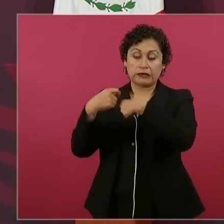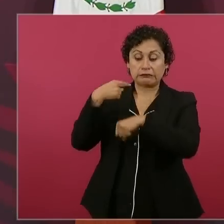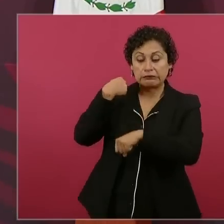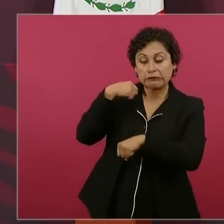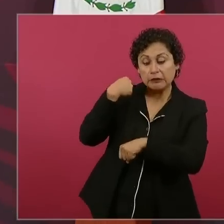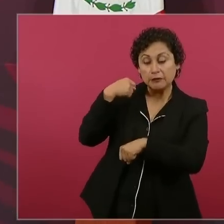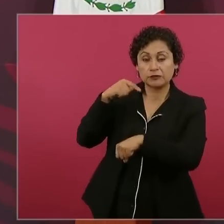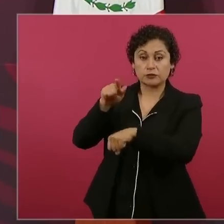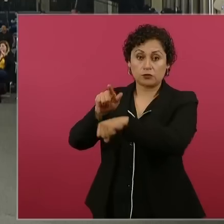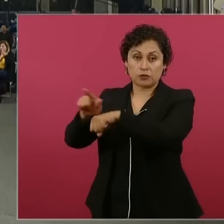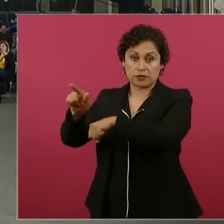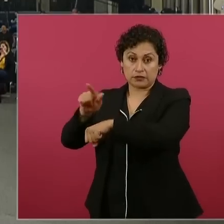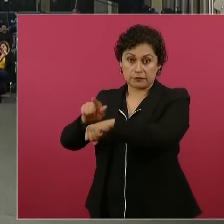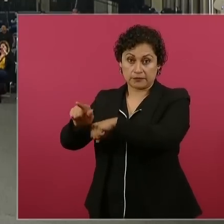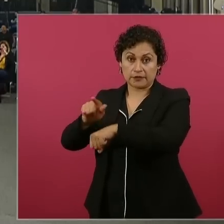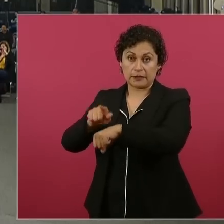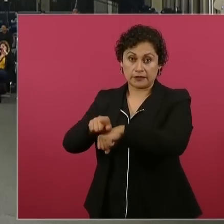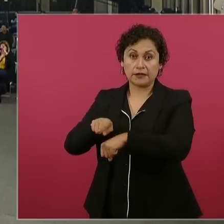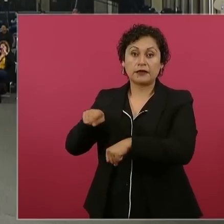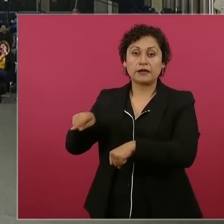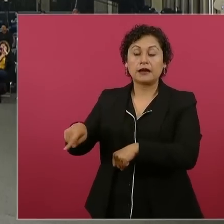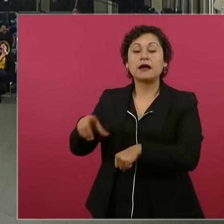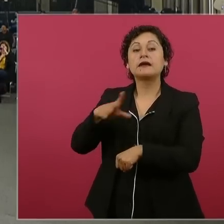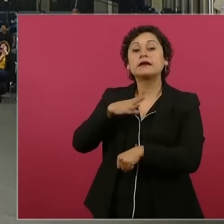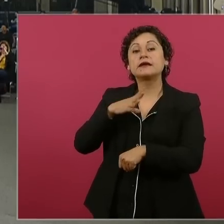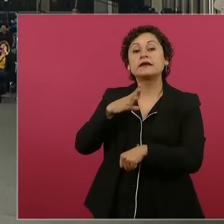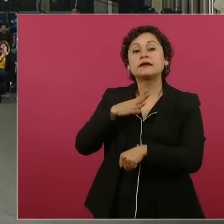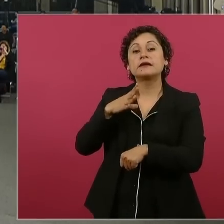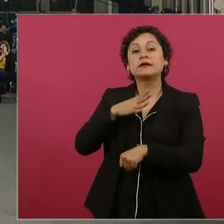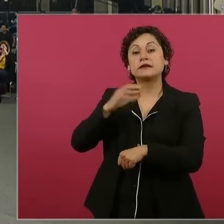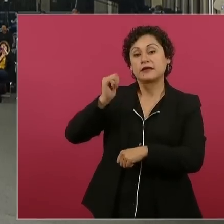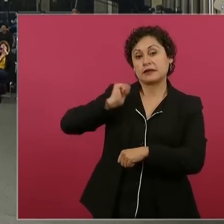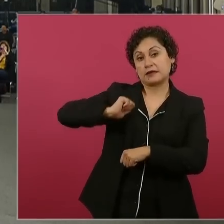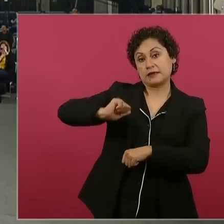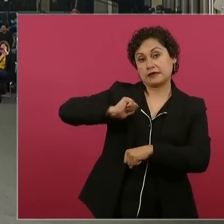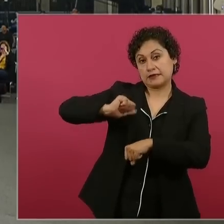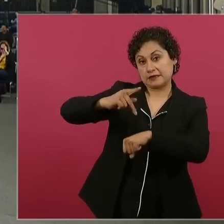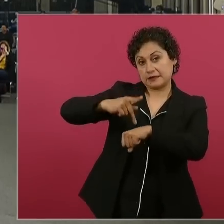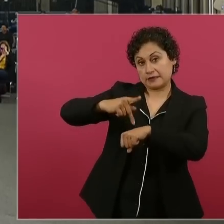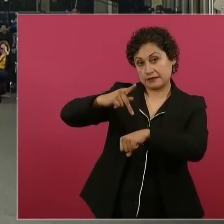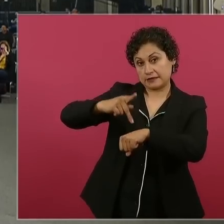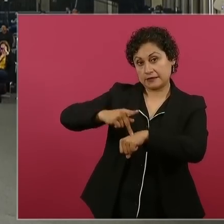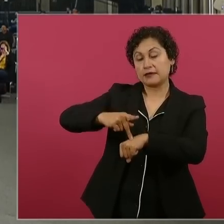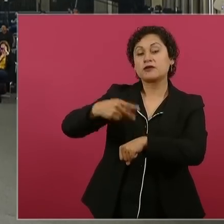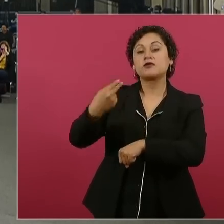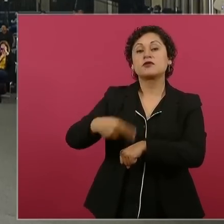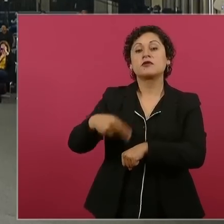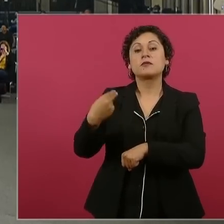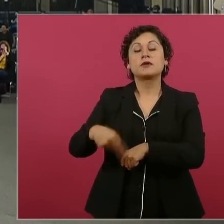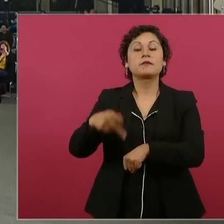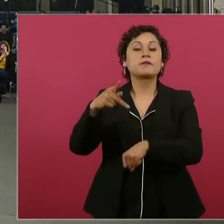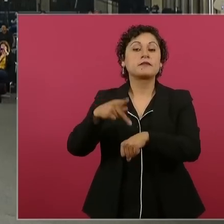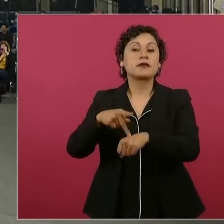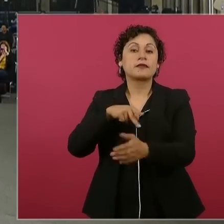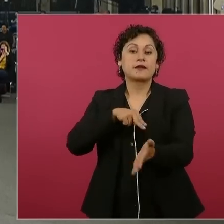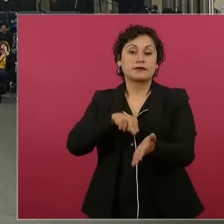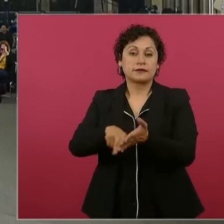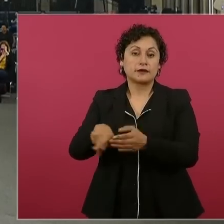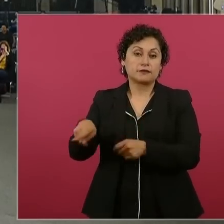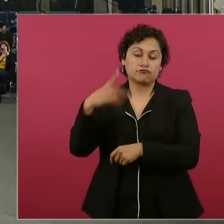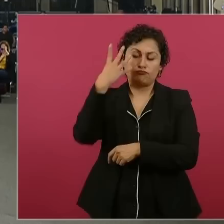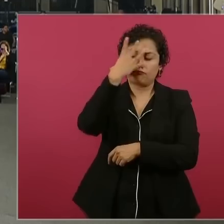con Guatemala, está una zona arqueológica que se llama Piedras Negras, que es bellísima, pertenece a